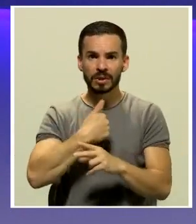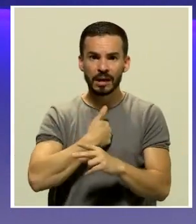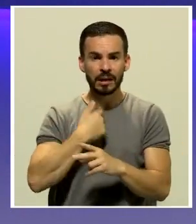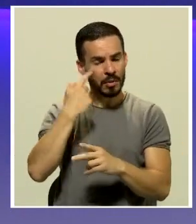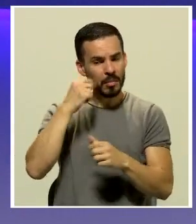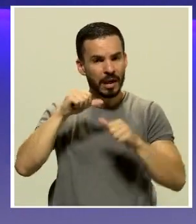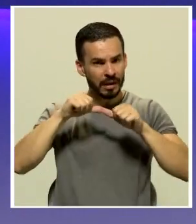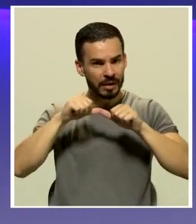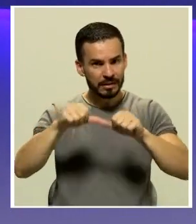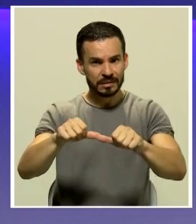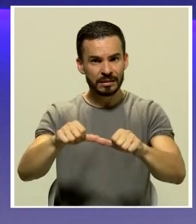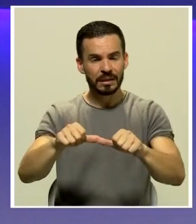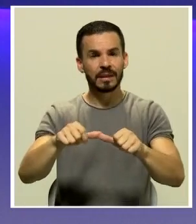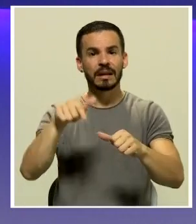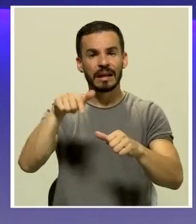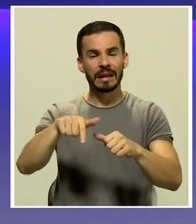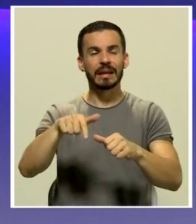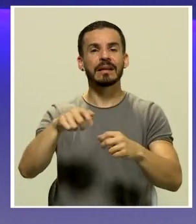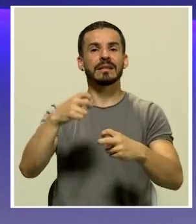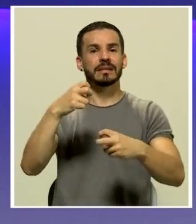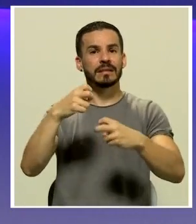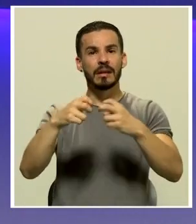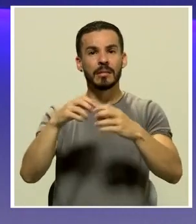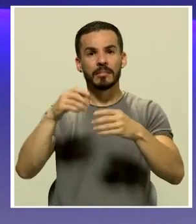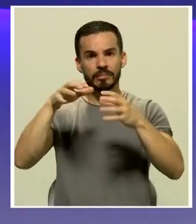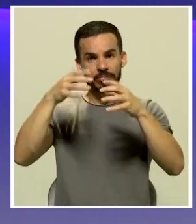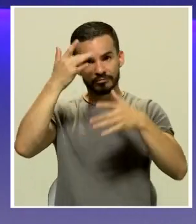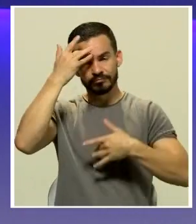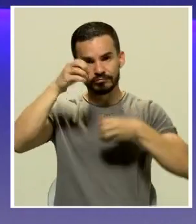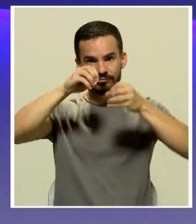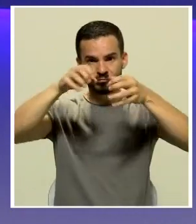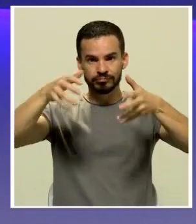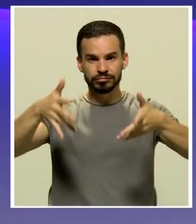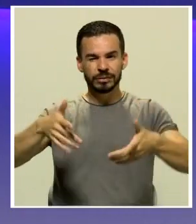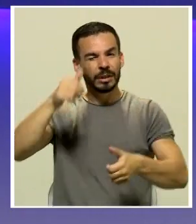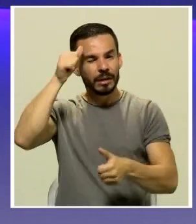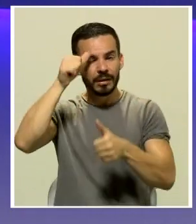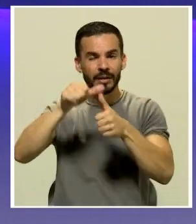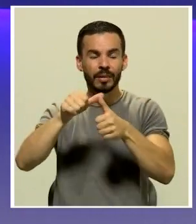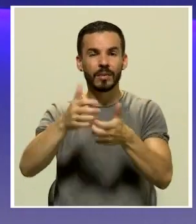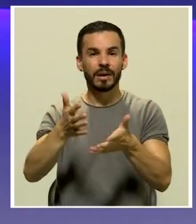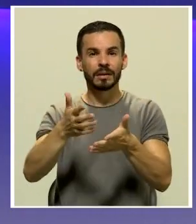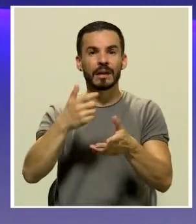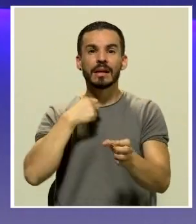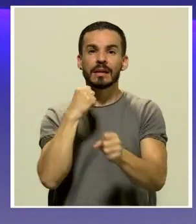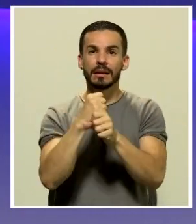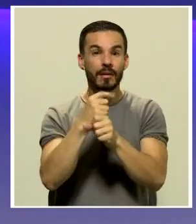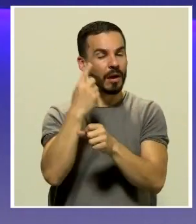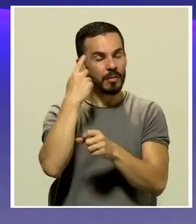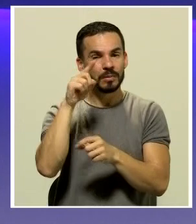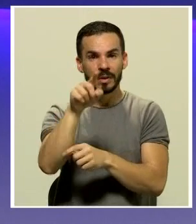salir adelante en esta pandemia. Recuerde, trabajamos para